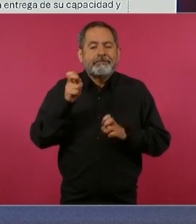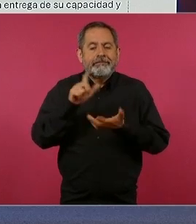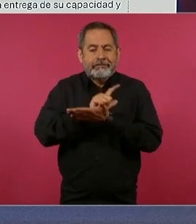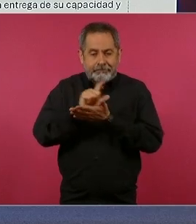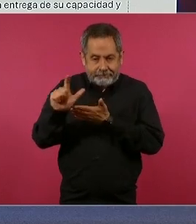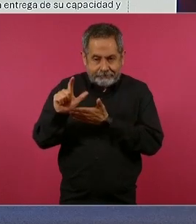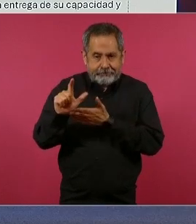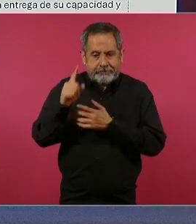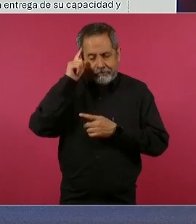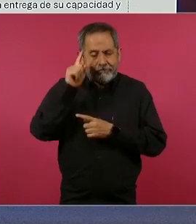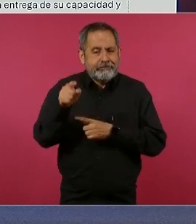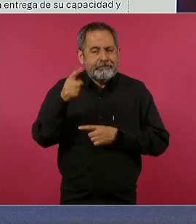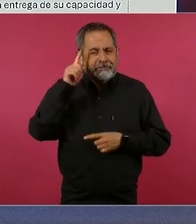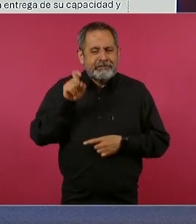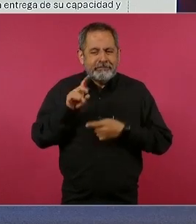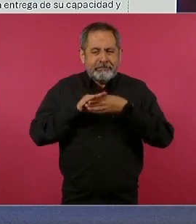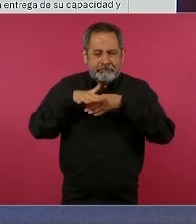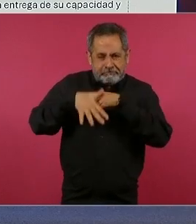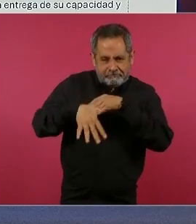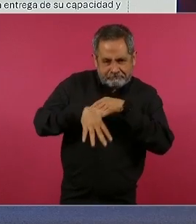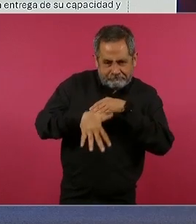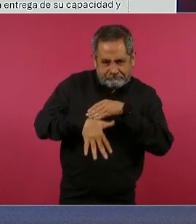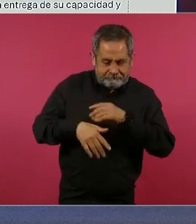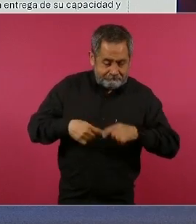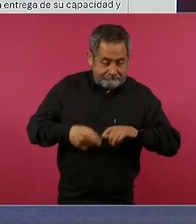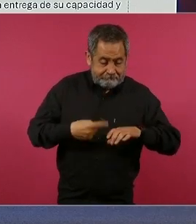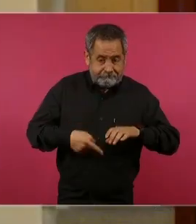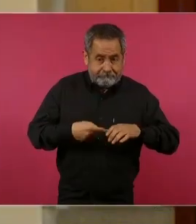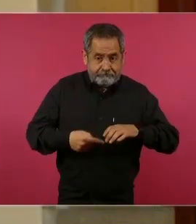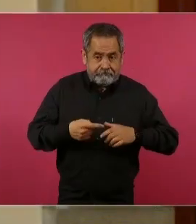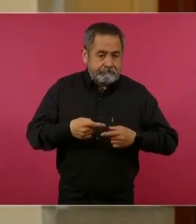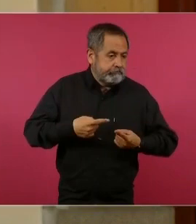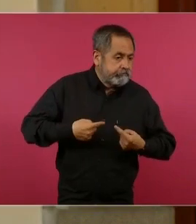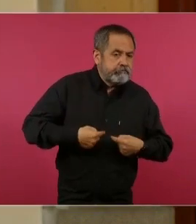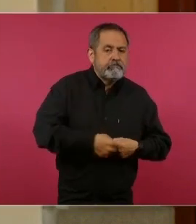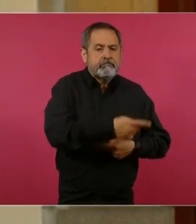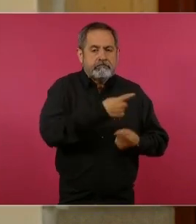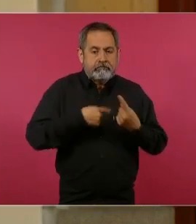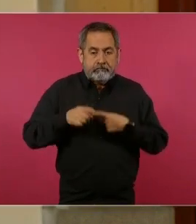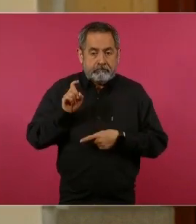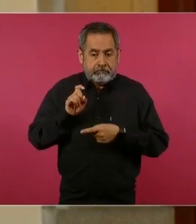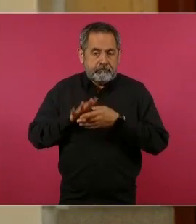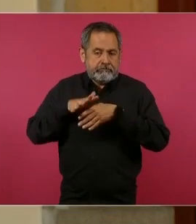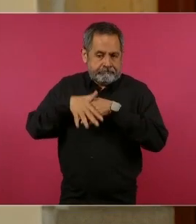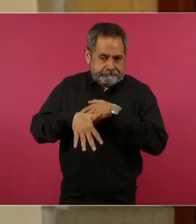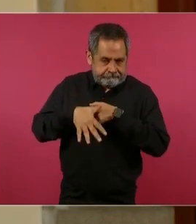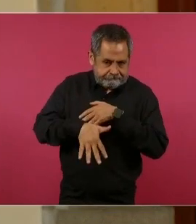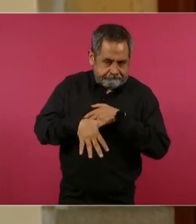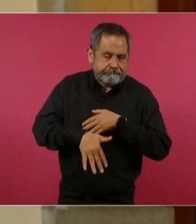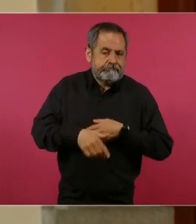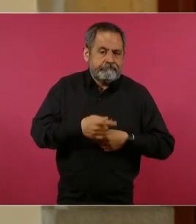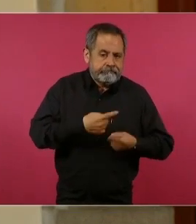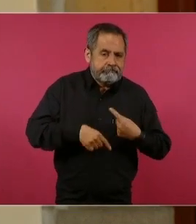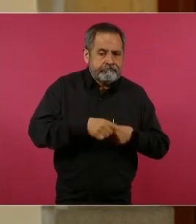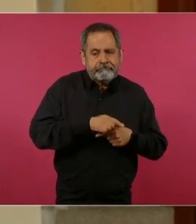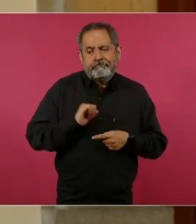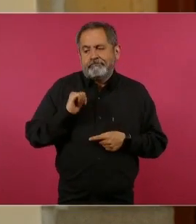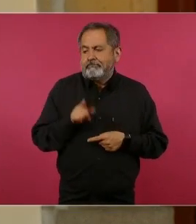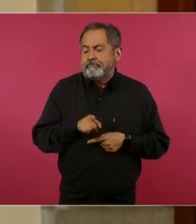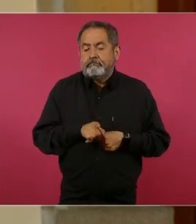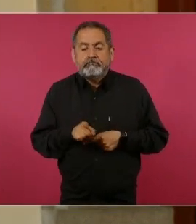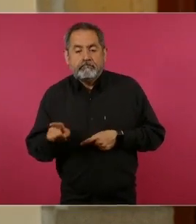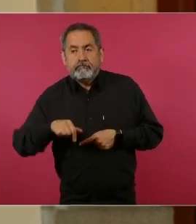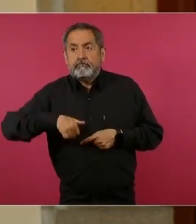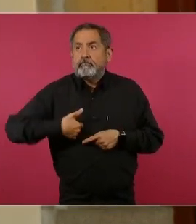firmes, como las centrales hidroeléctricas, que a pesar de utilizar recursos renovables de la naturaleza, pueden tener elementos de almacenamiento